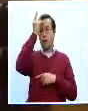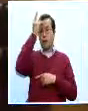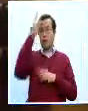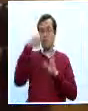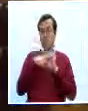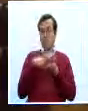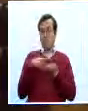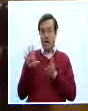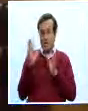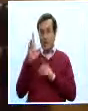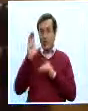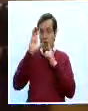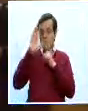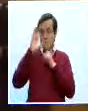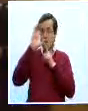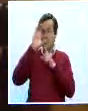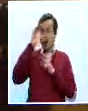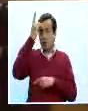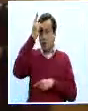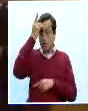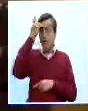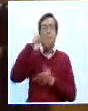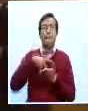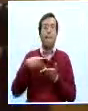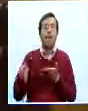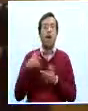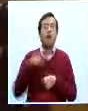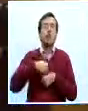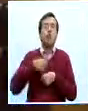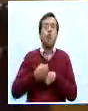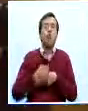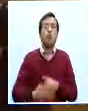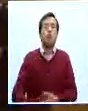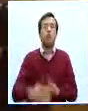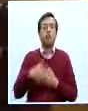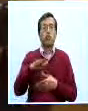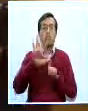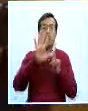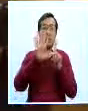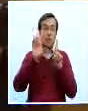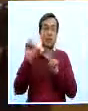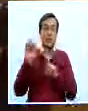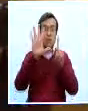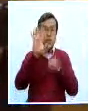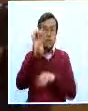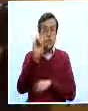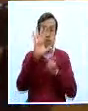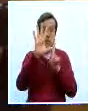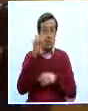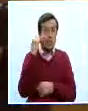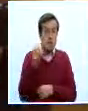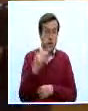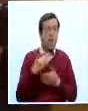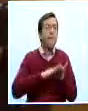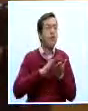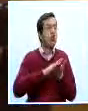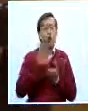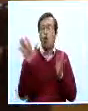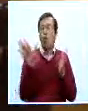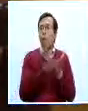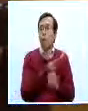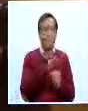impuestos para poder acogerse a la condonación tiene una duración de noventa días los primeros 60 son el 100% de la condonación los siguientes